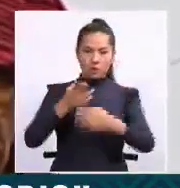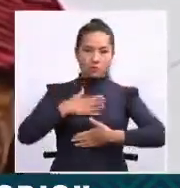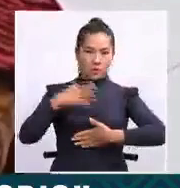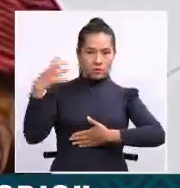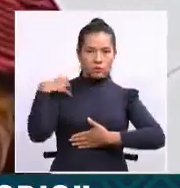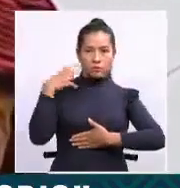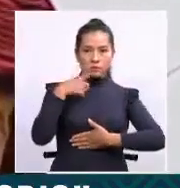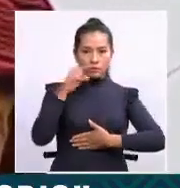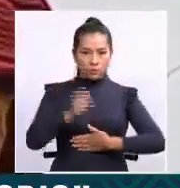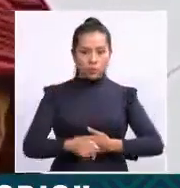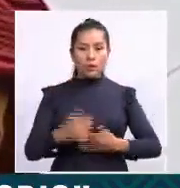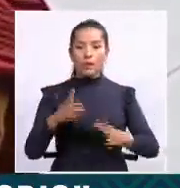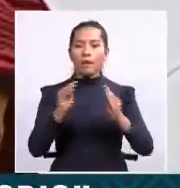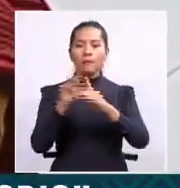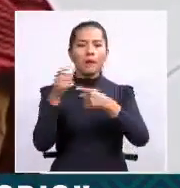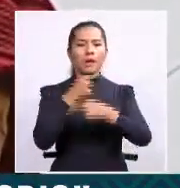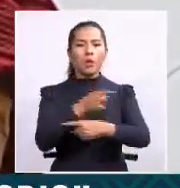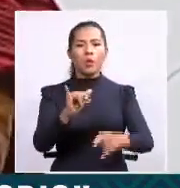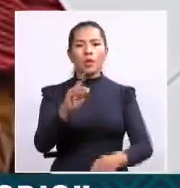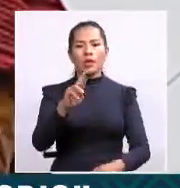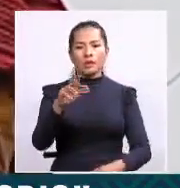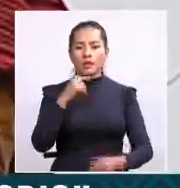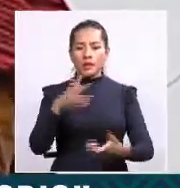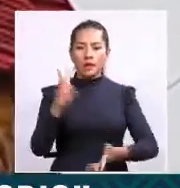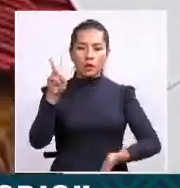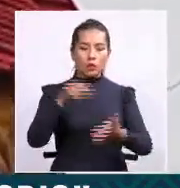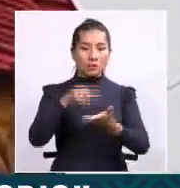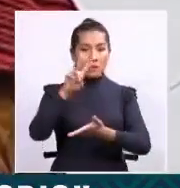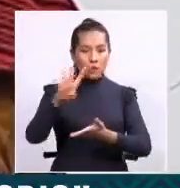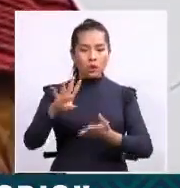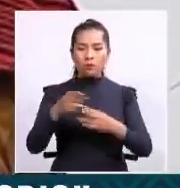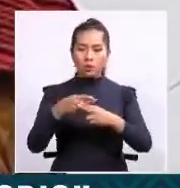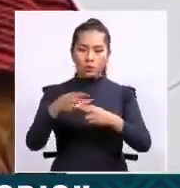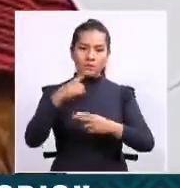ello se anuncia desde el INRA que en 2024 culminará esta tarea.